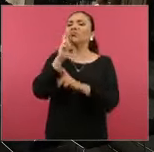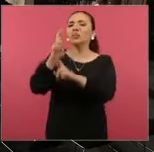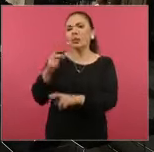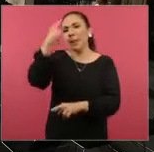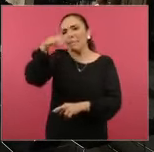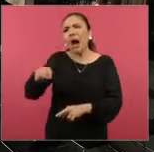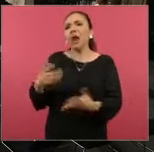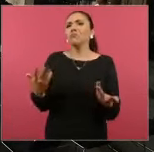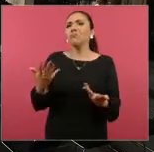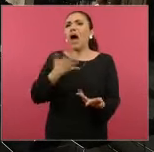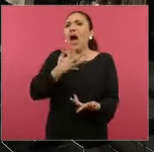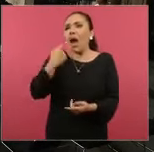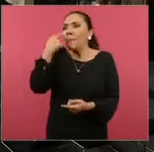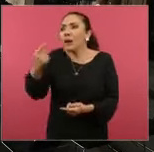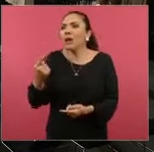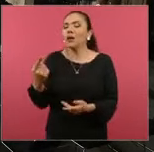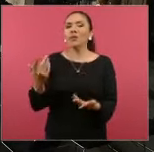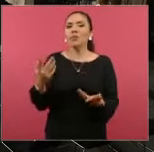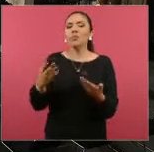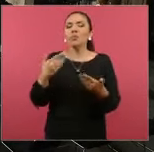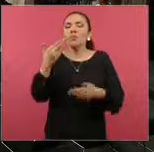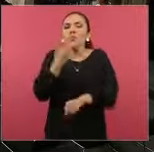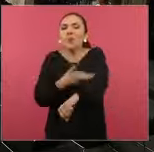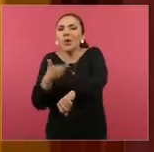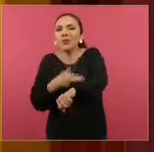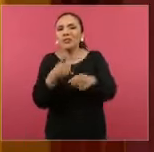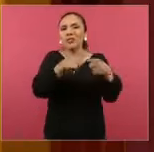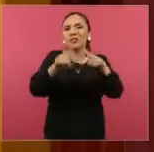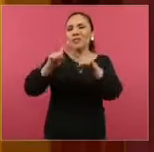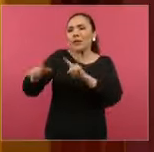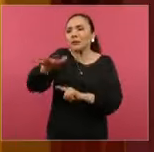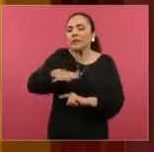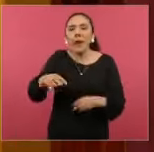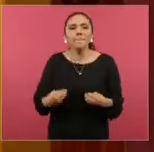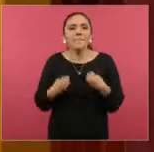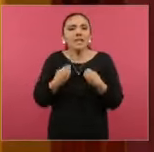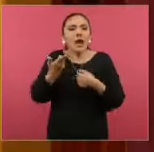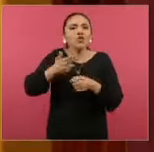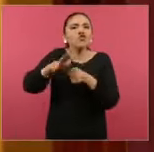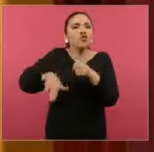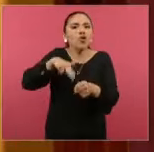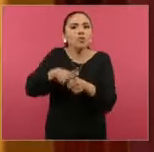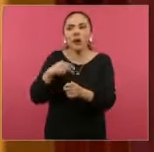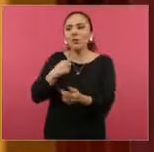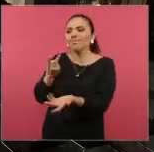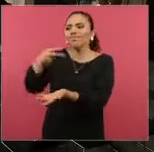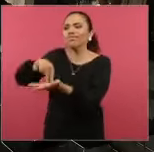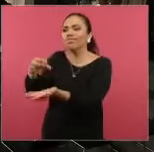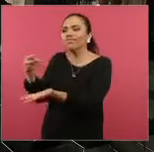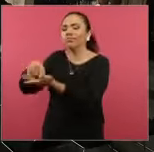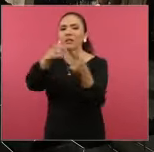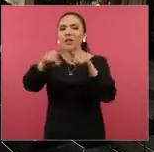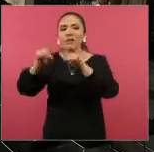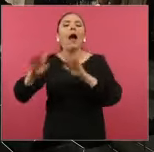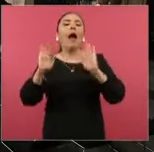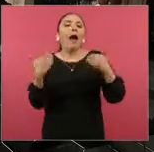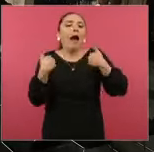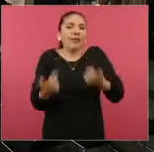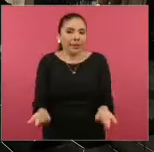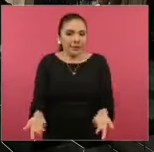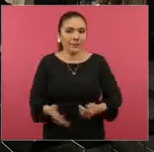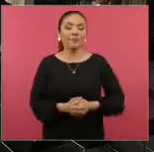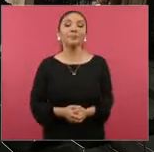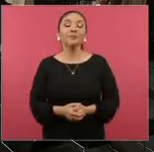a las presiones, a los procesos y a las demandas que su vida ciudadana le implica. El contexto